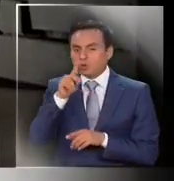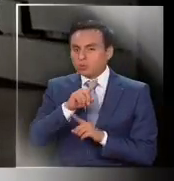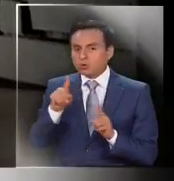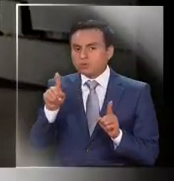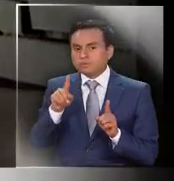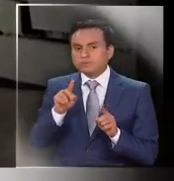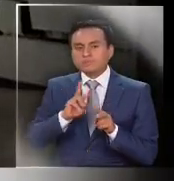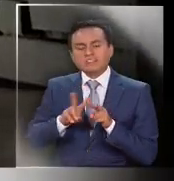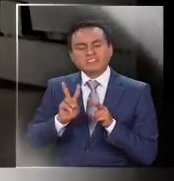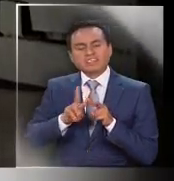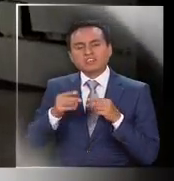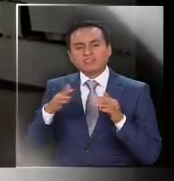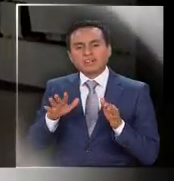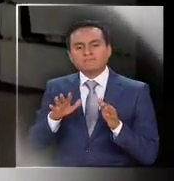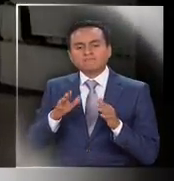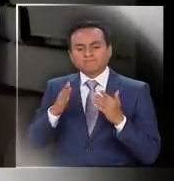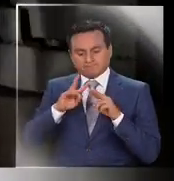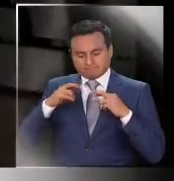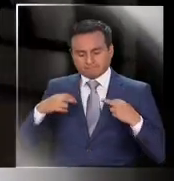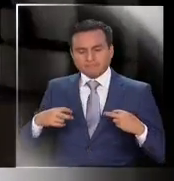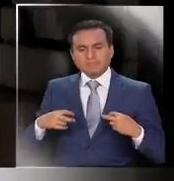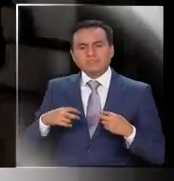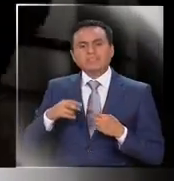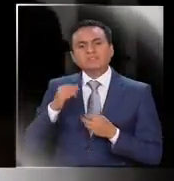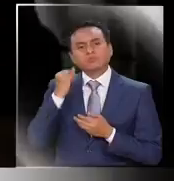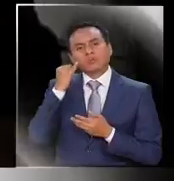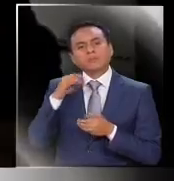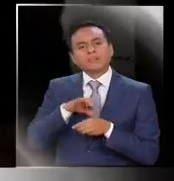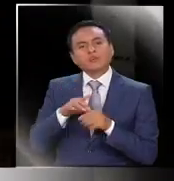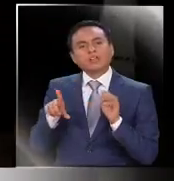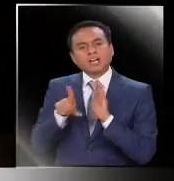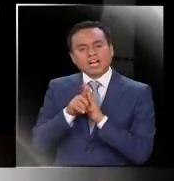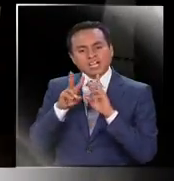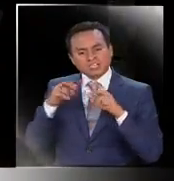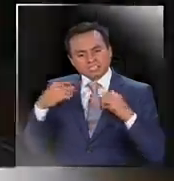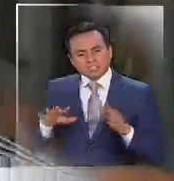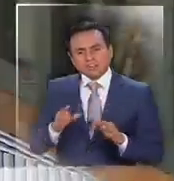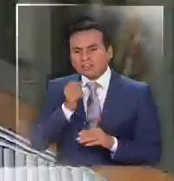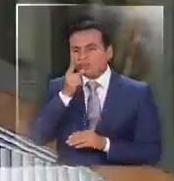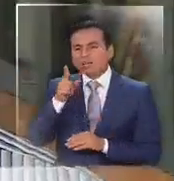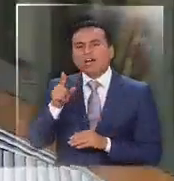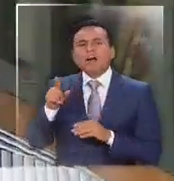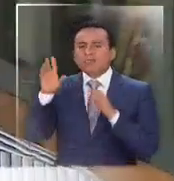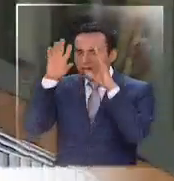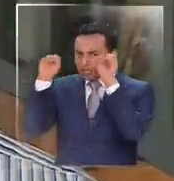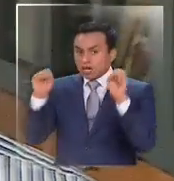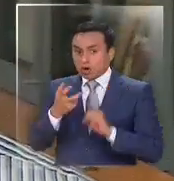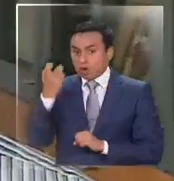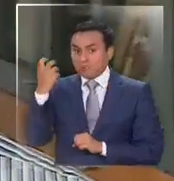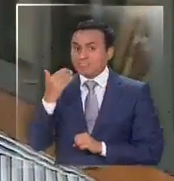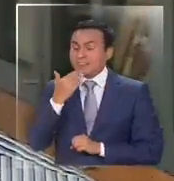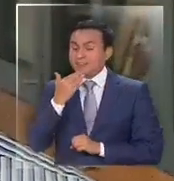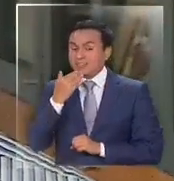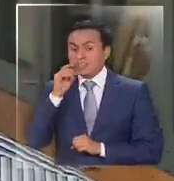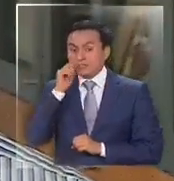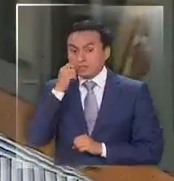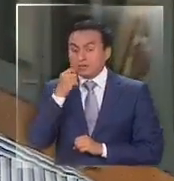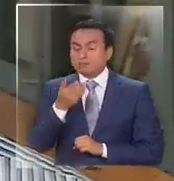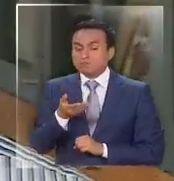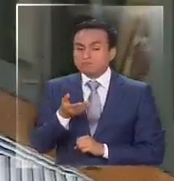Se hicieron todos los exámenes, Instituto Médico Legal, tal, las denuncias ante la Fiscalía. No solo se trata de un robo, sino que se trata de un